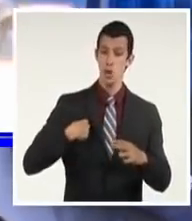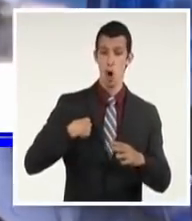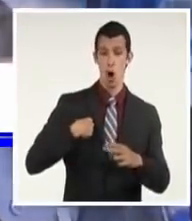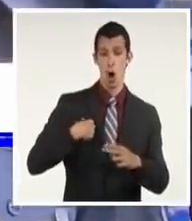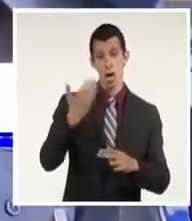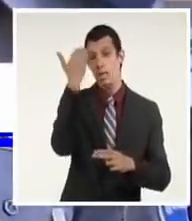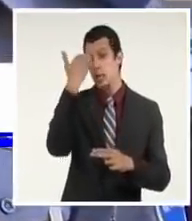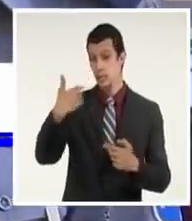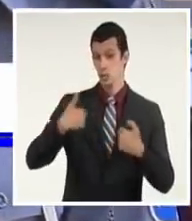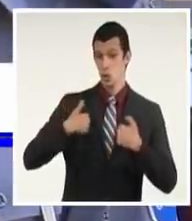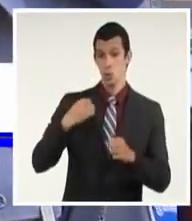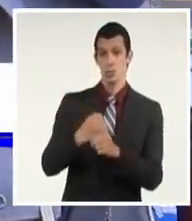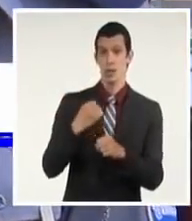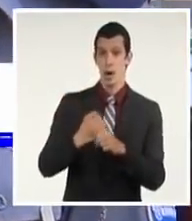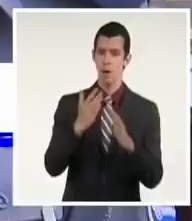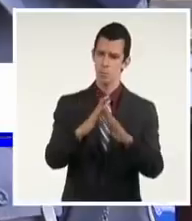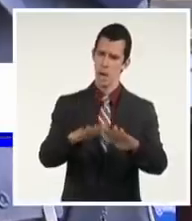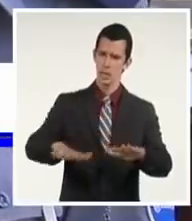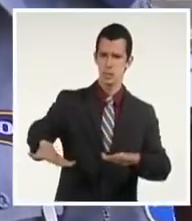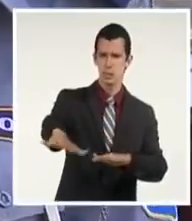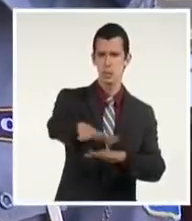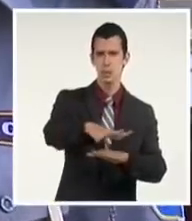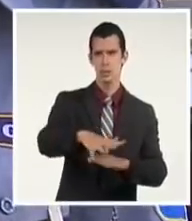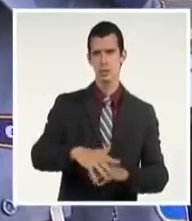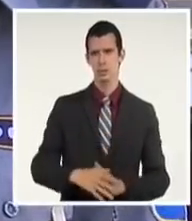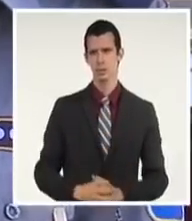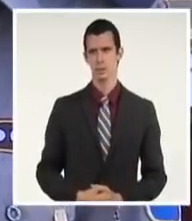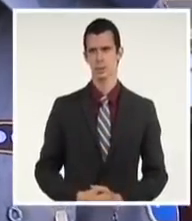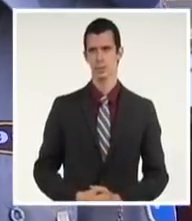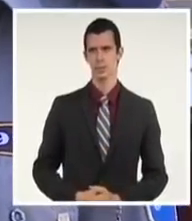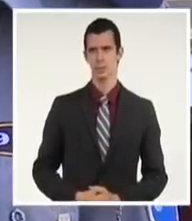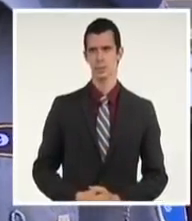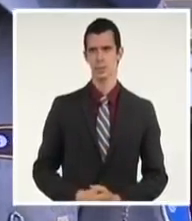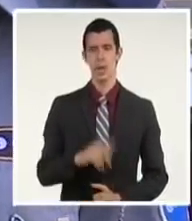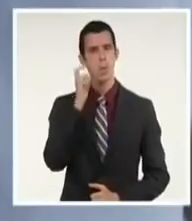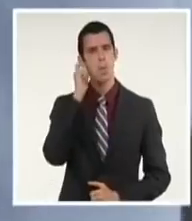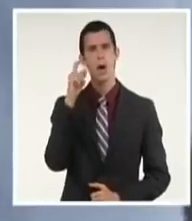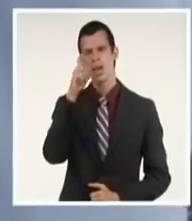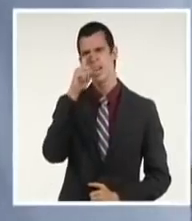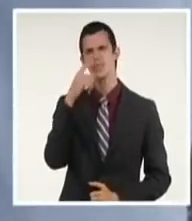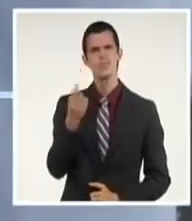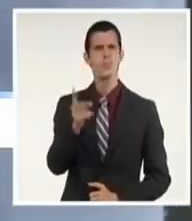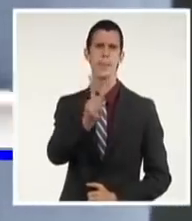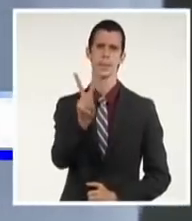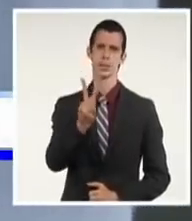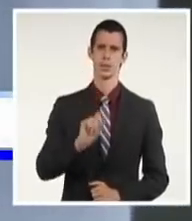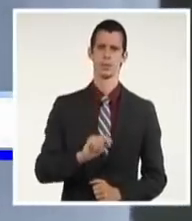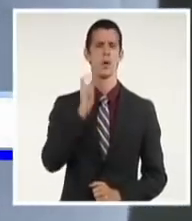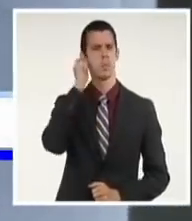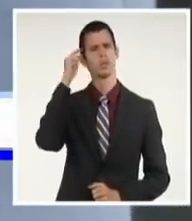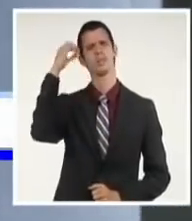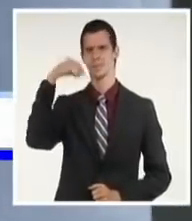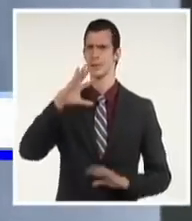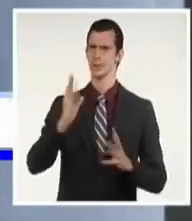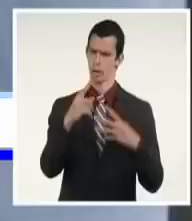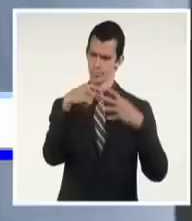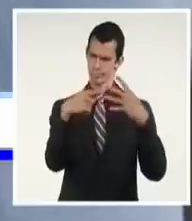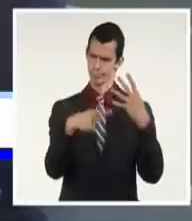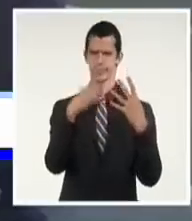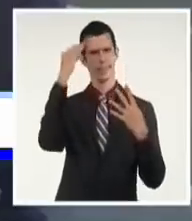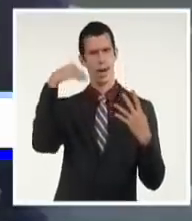mantenga la paz. A sus 22 años de edad, Yanisel tiene muy claro cuál es su misión como oficial de la Policía